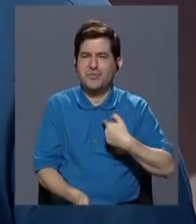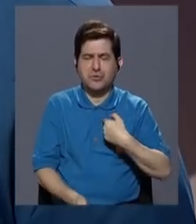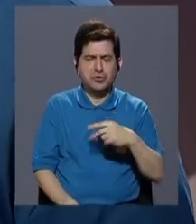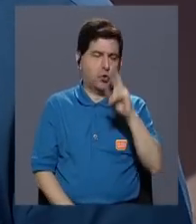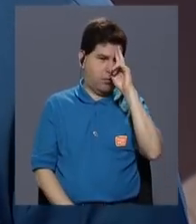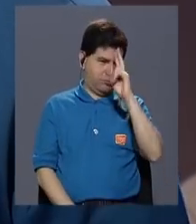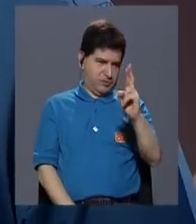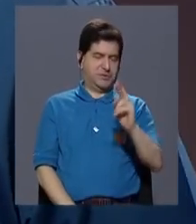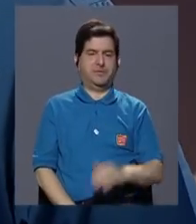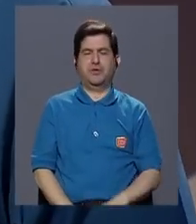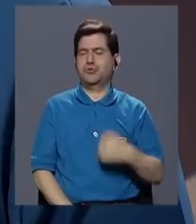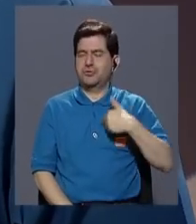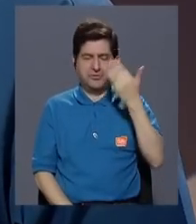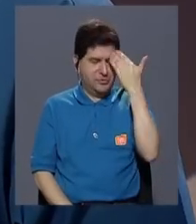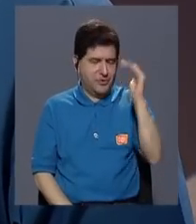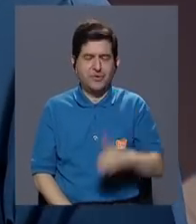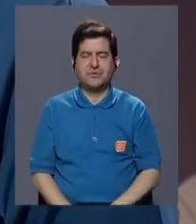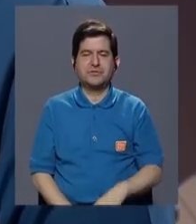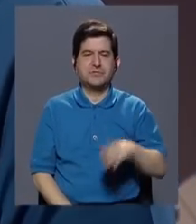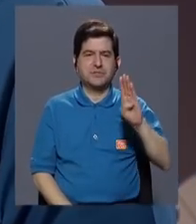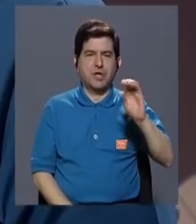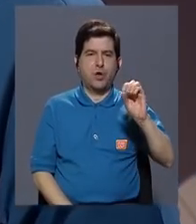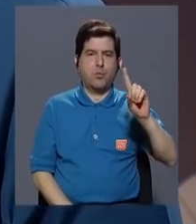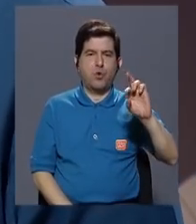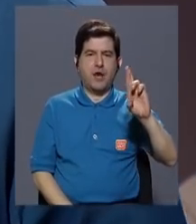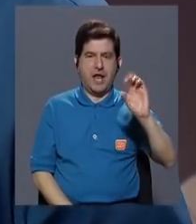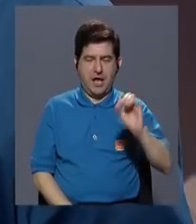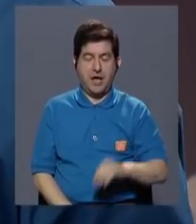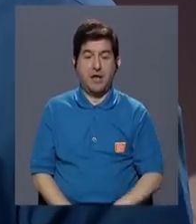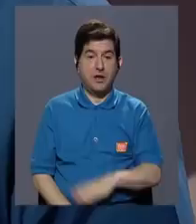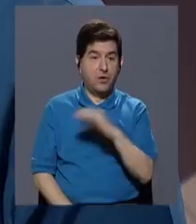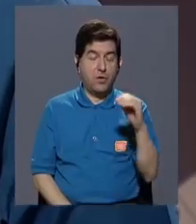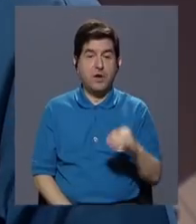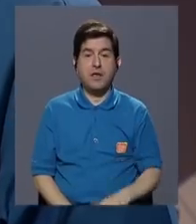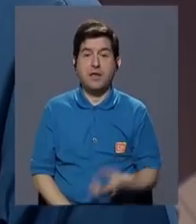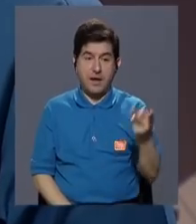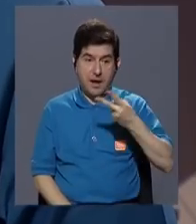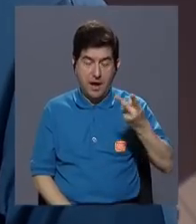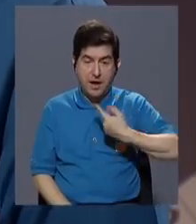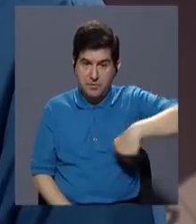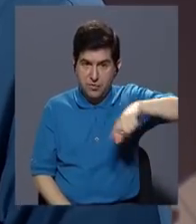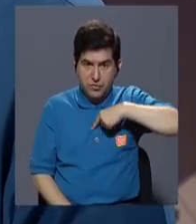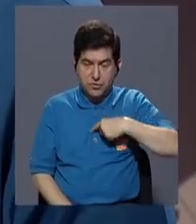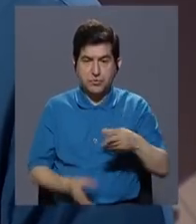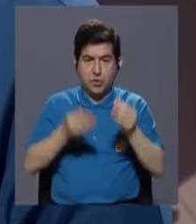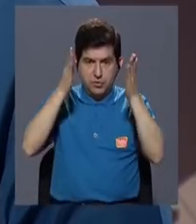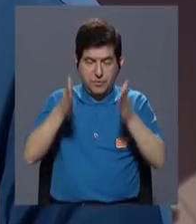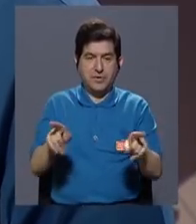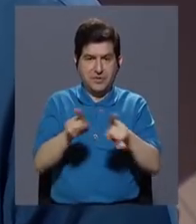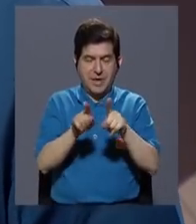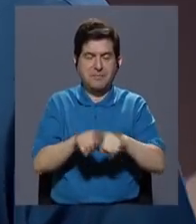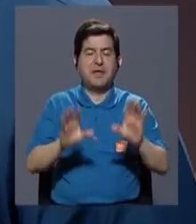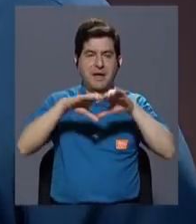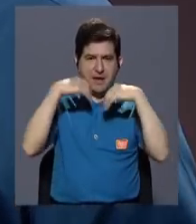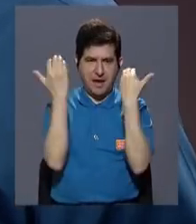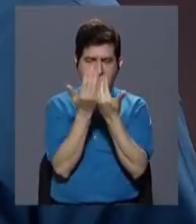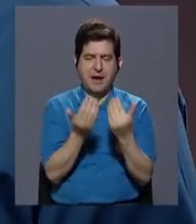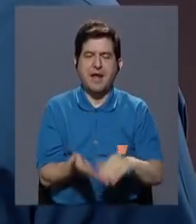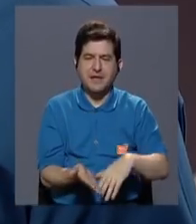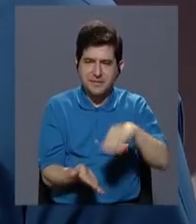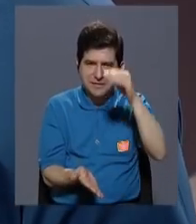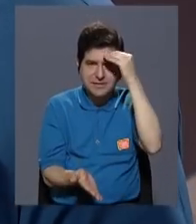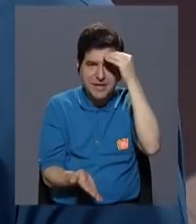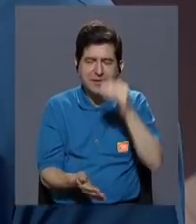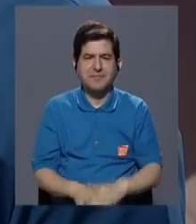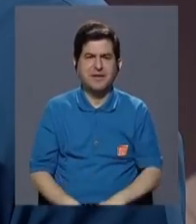les tengo mucho respeto por ejemplo no sé bailar bolero y para la película la productora y yo nos metimos a clases de merecumbé para entender cómo eran las